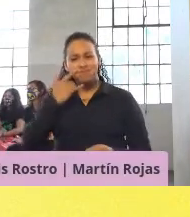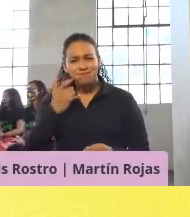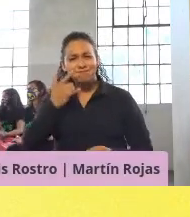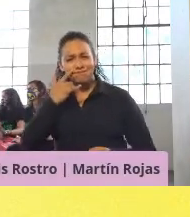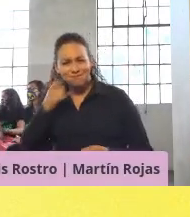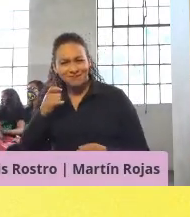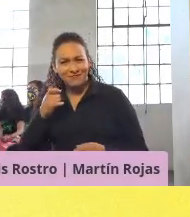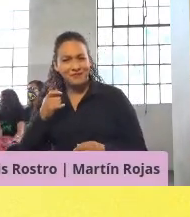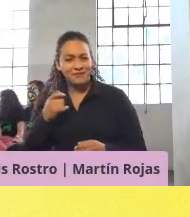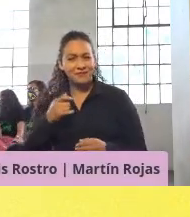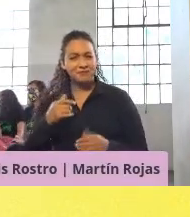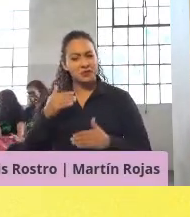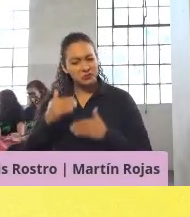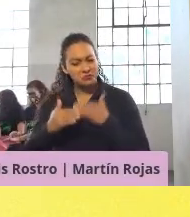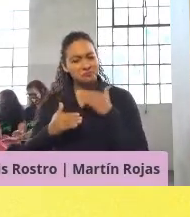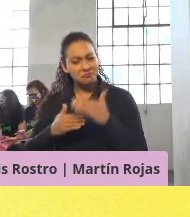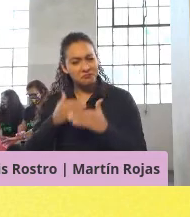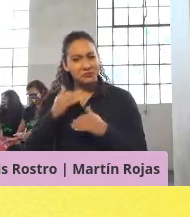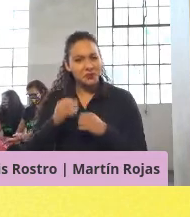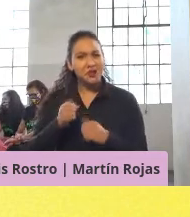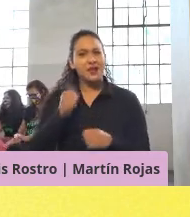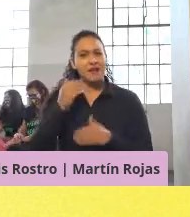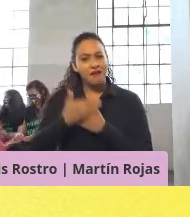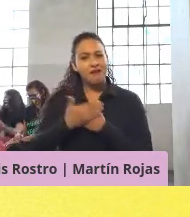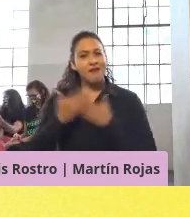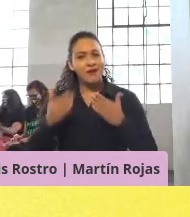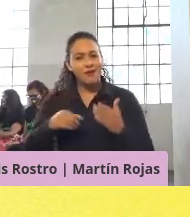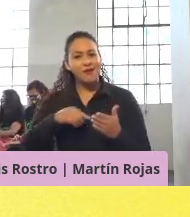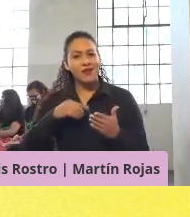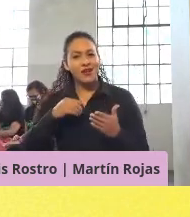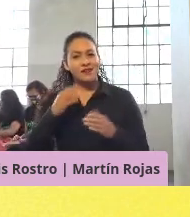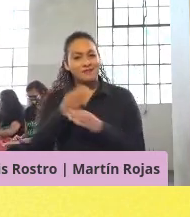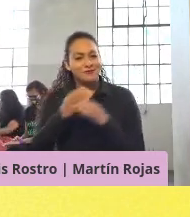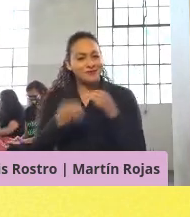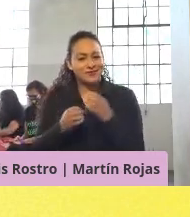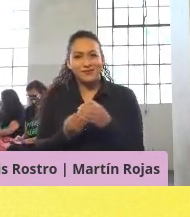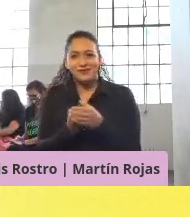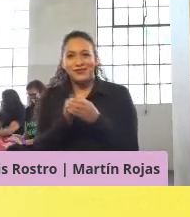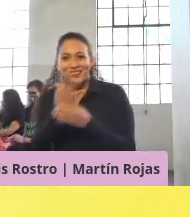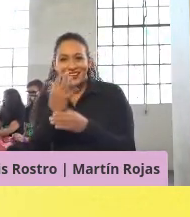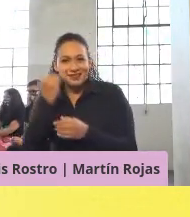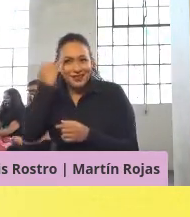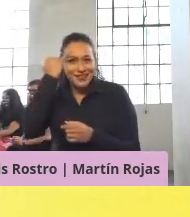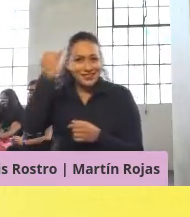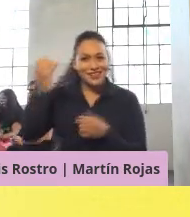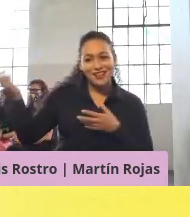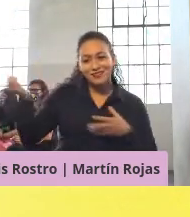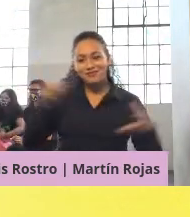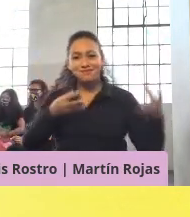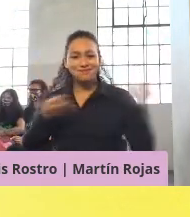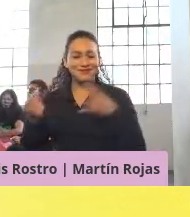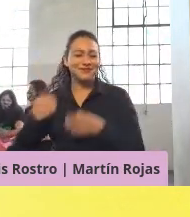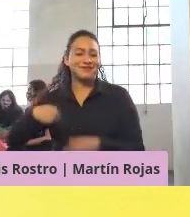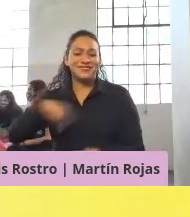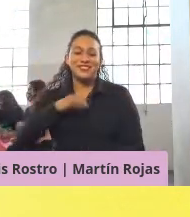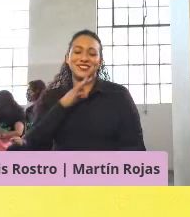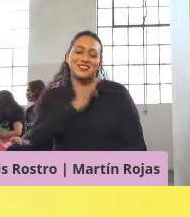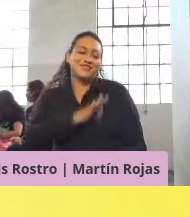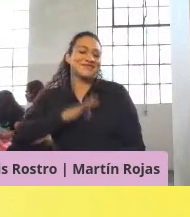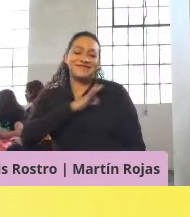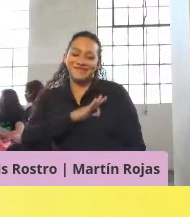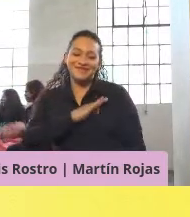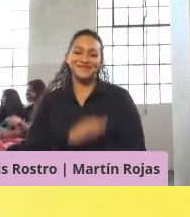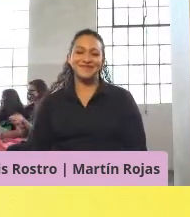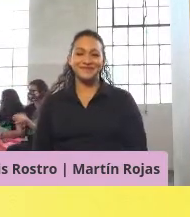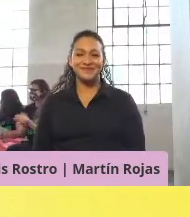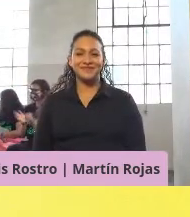haciendo y han surgido cosas muy, muy, muy increíbles. Así que, pues, gracias por la invitación y estamos aquí muy gozosas. ¿Quién